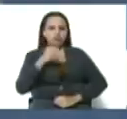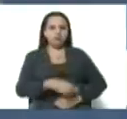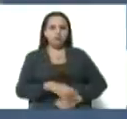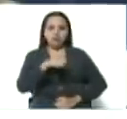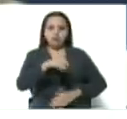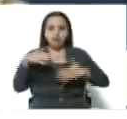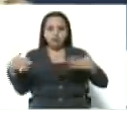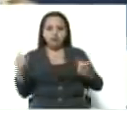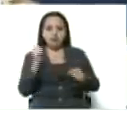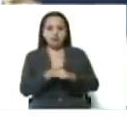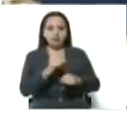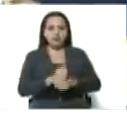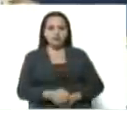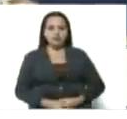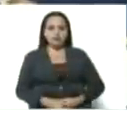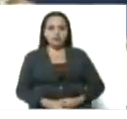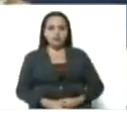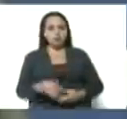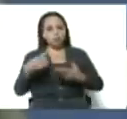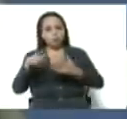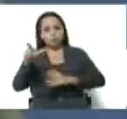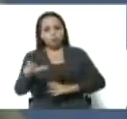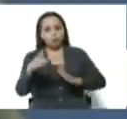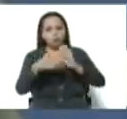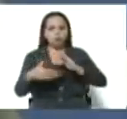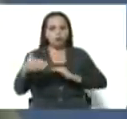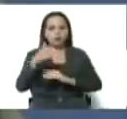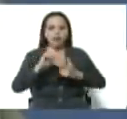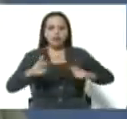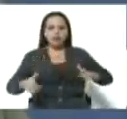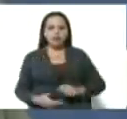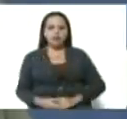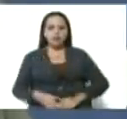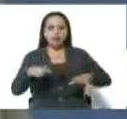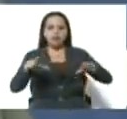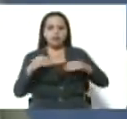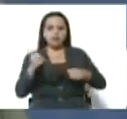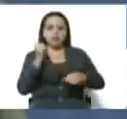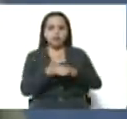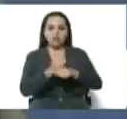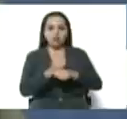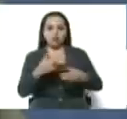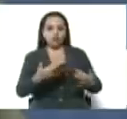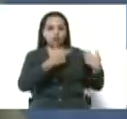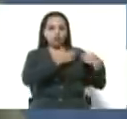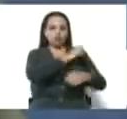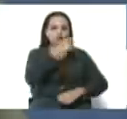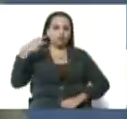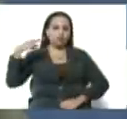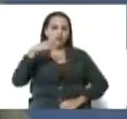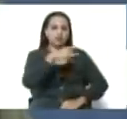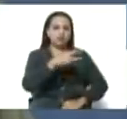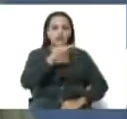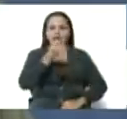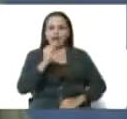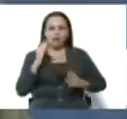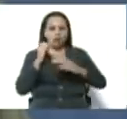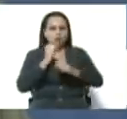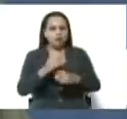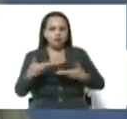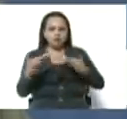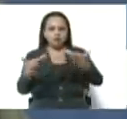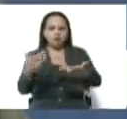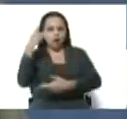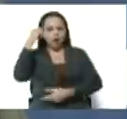la gran tarea mayor general silva hoy que sume la aviación militar plena confianza en ustedes se los encomiendo a dios